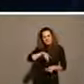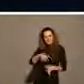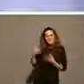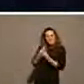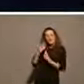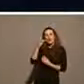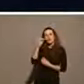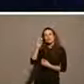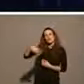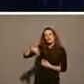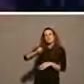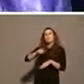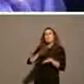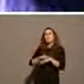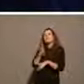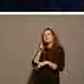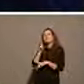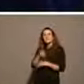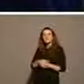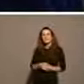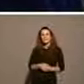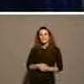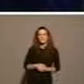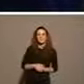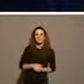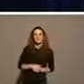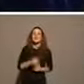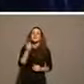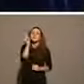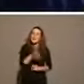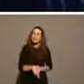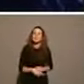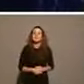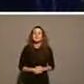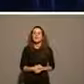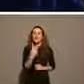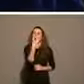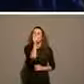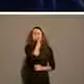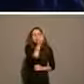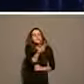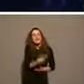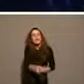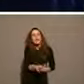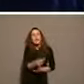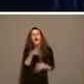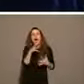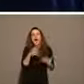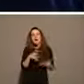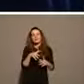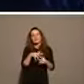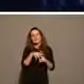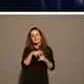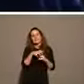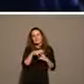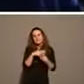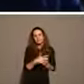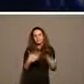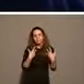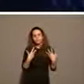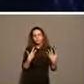Toño, va por ti. Y cómo no, también a una persona que en estos momentos lo está pasando bastante